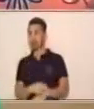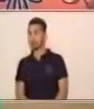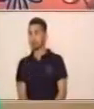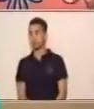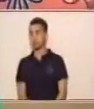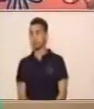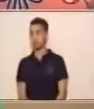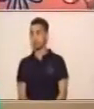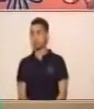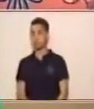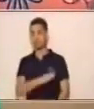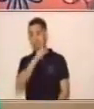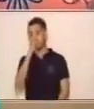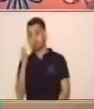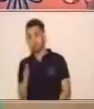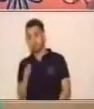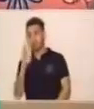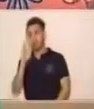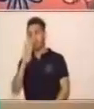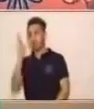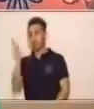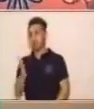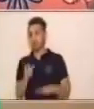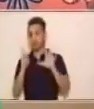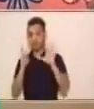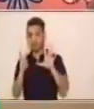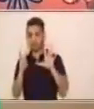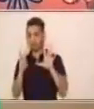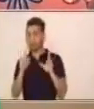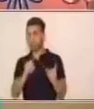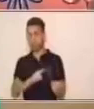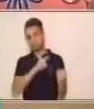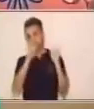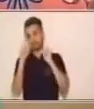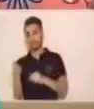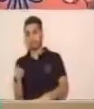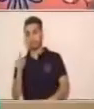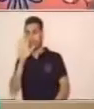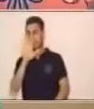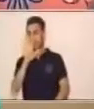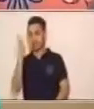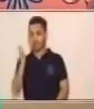3 octavos. 4 octavos que ya tenemos. Luego sería